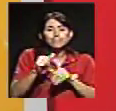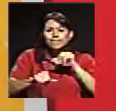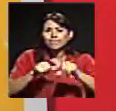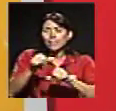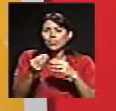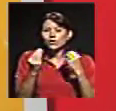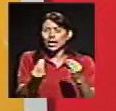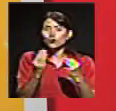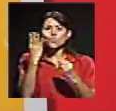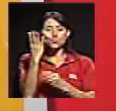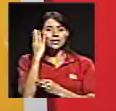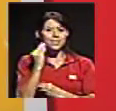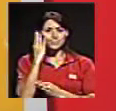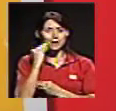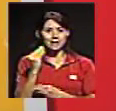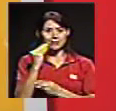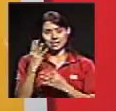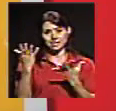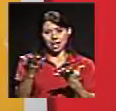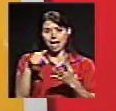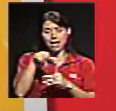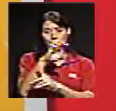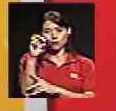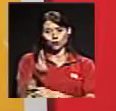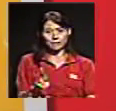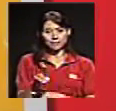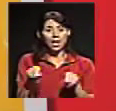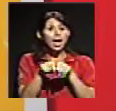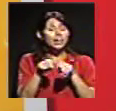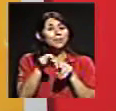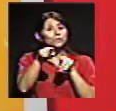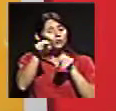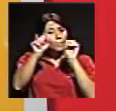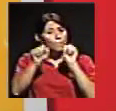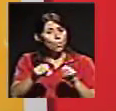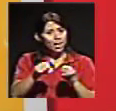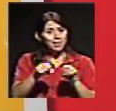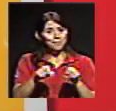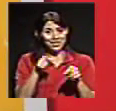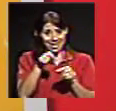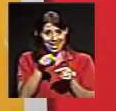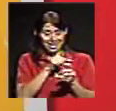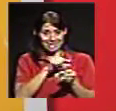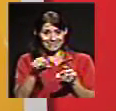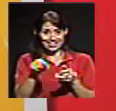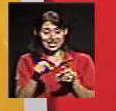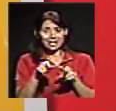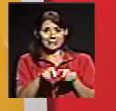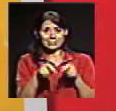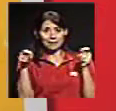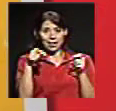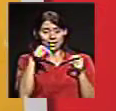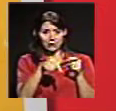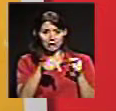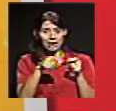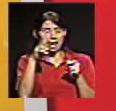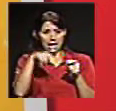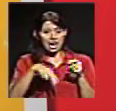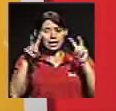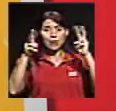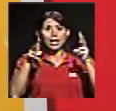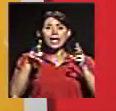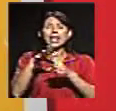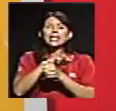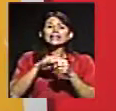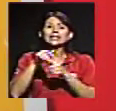trayectoria en la historia costarricense. Además, usted puede leer en esta edición del semanario Isla Plata, un